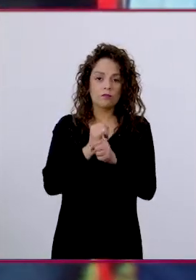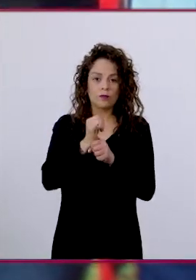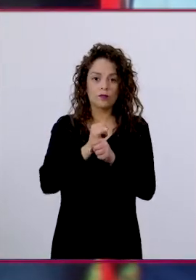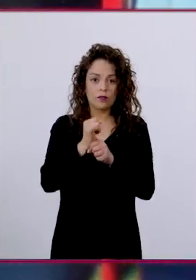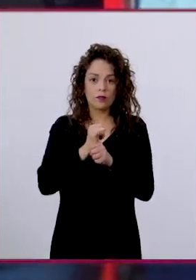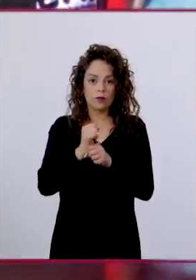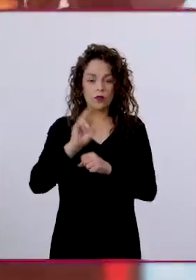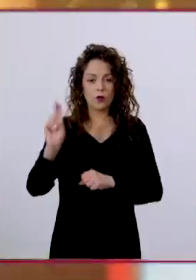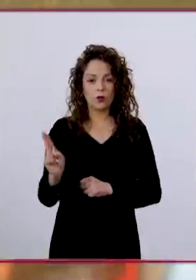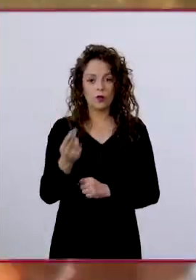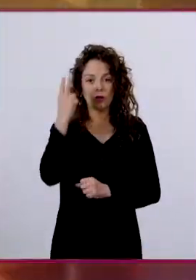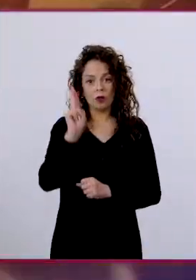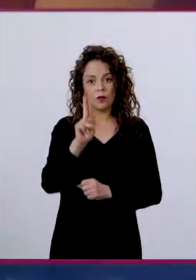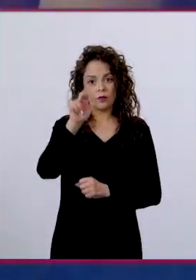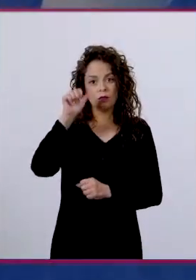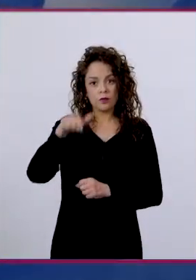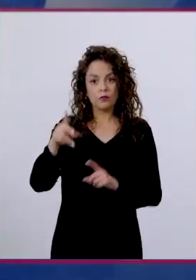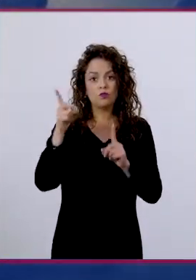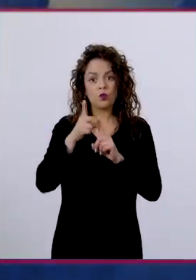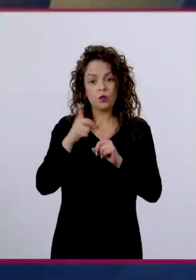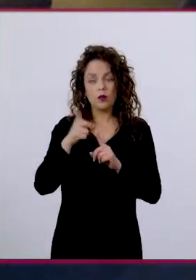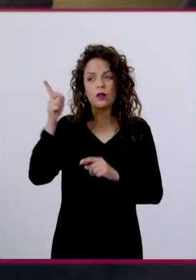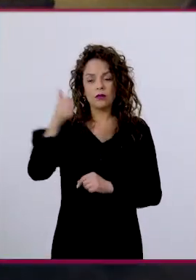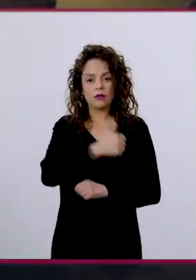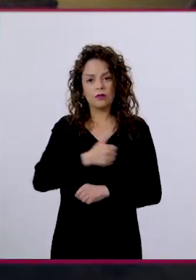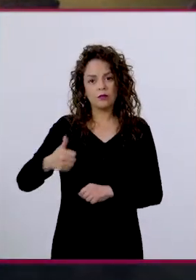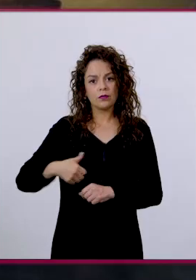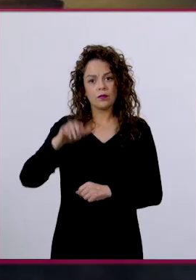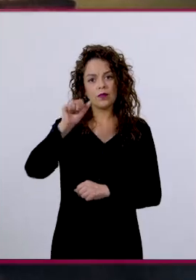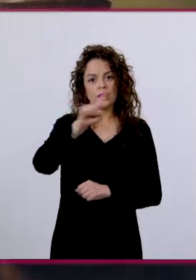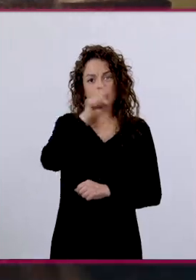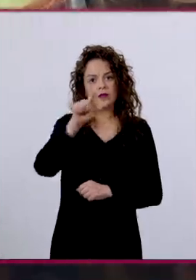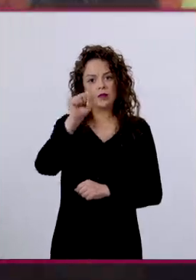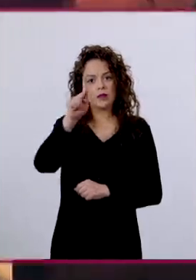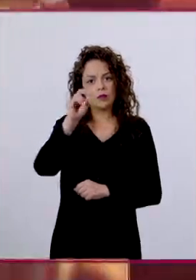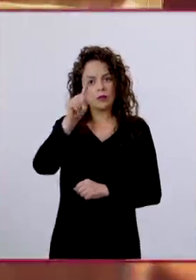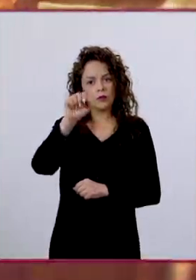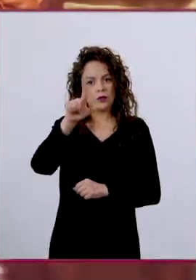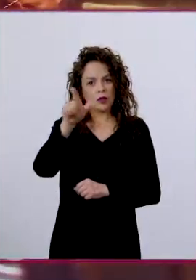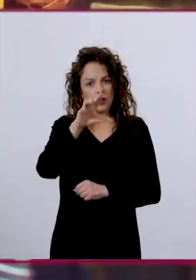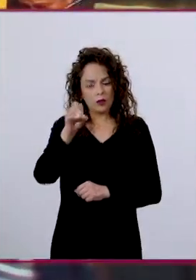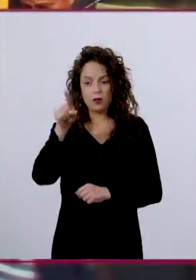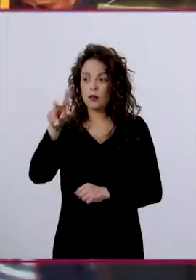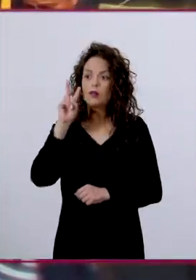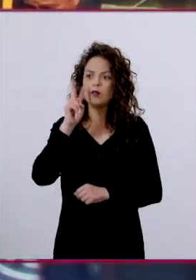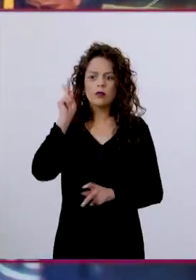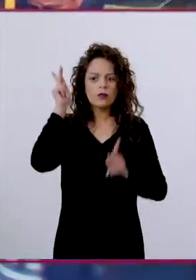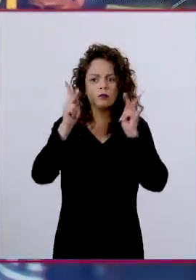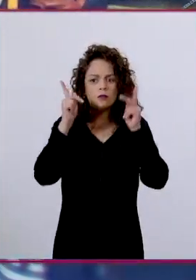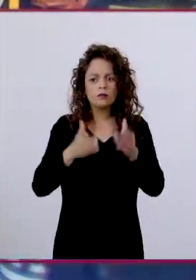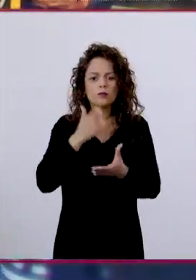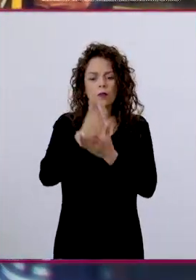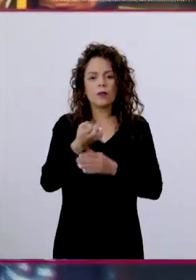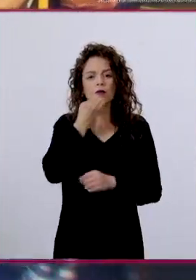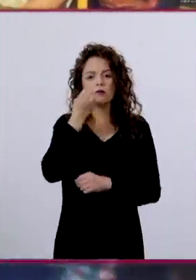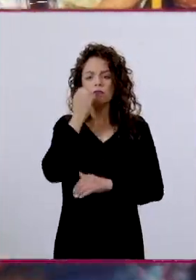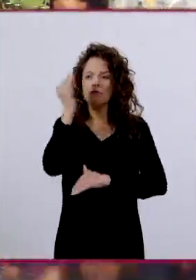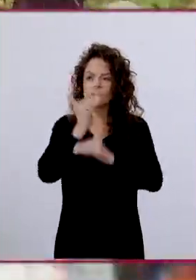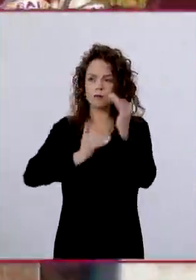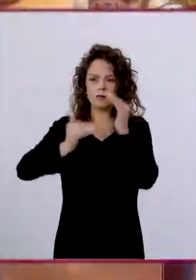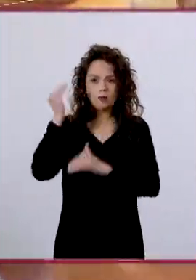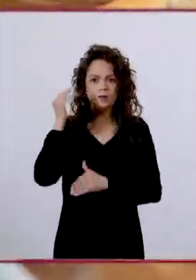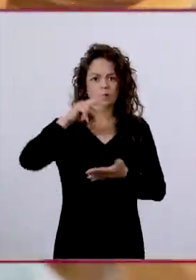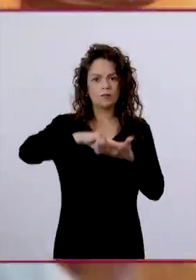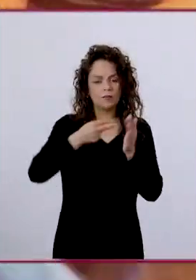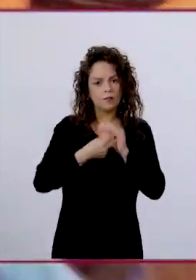Autónoma Metropolitana Unidad Azcapotzalco. Es profesor visitante en la Escuela Superior de Ingeniería y Arquitectura